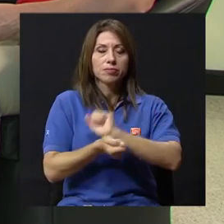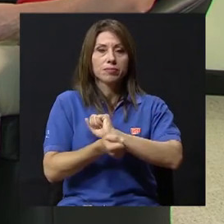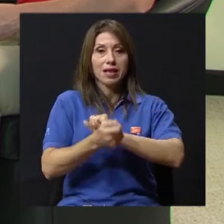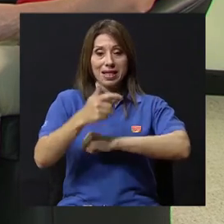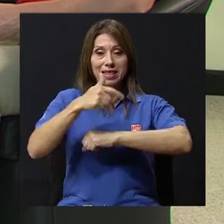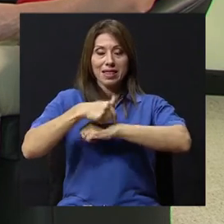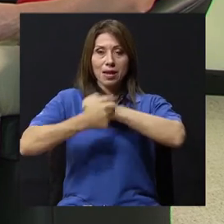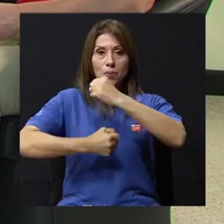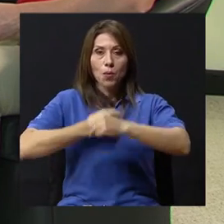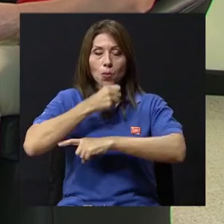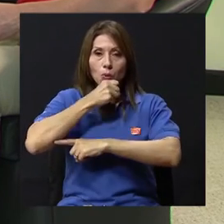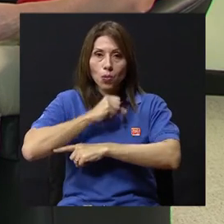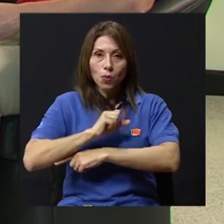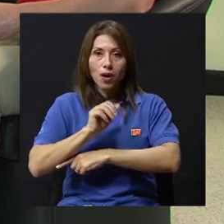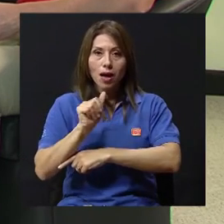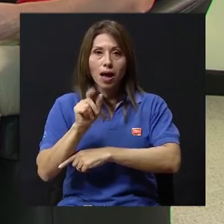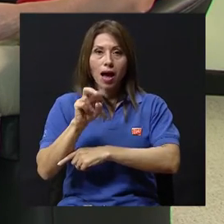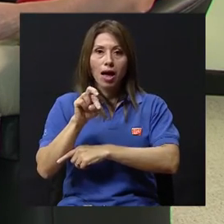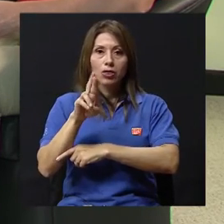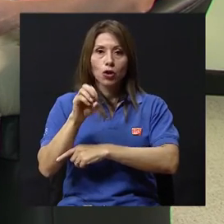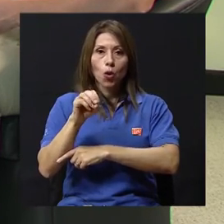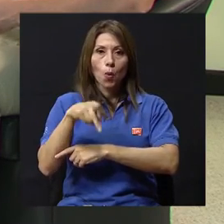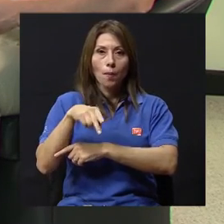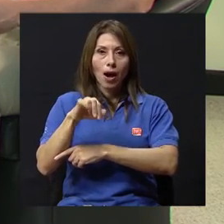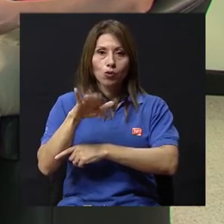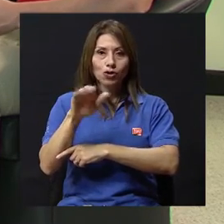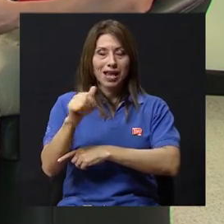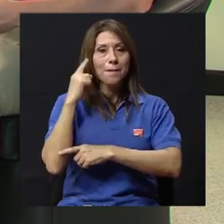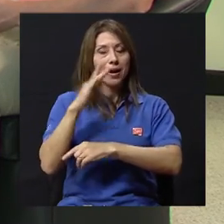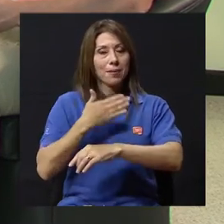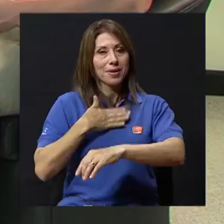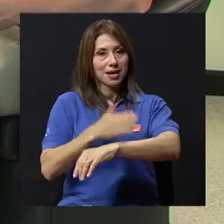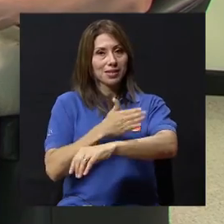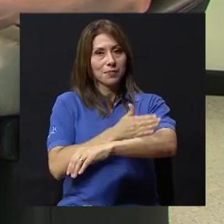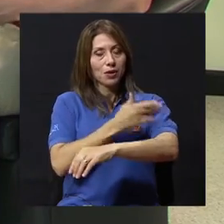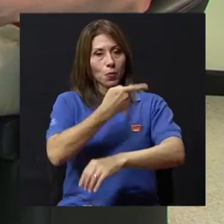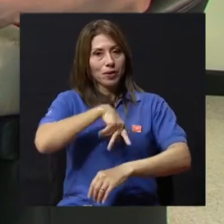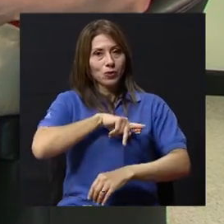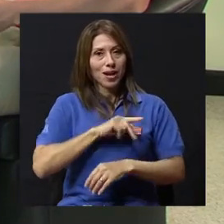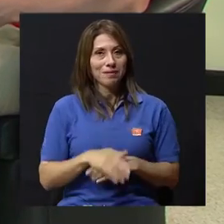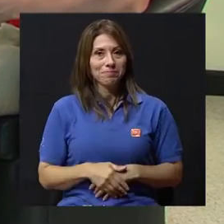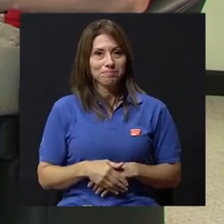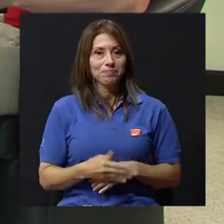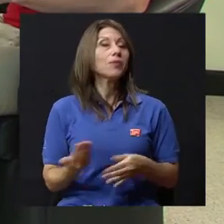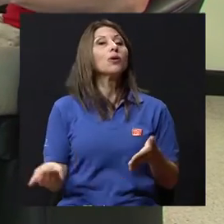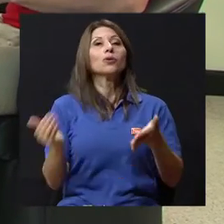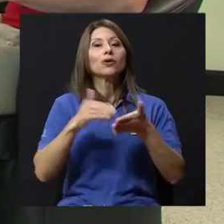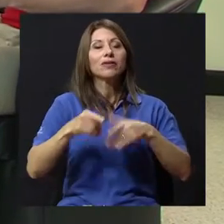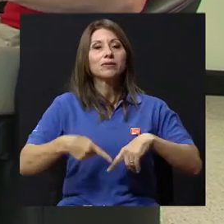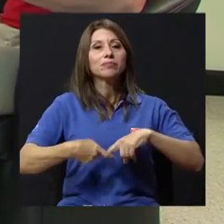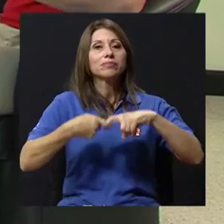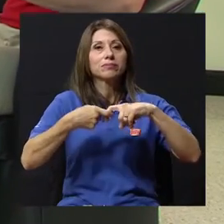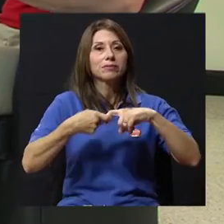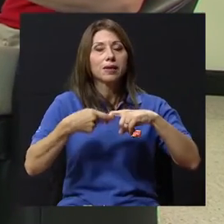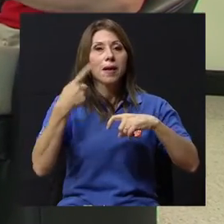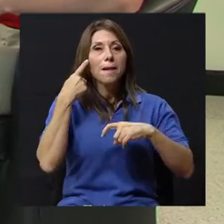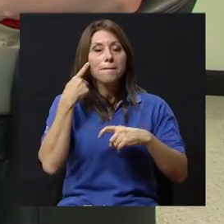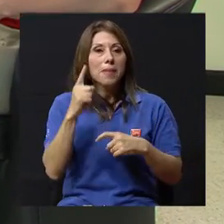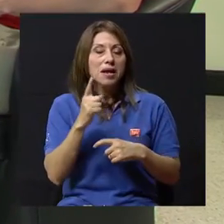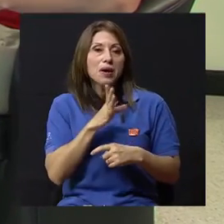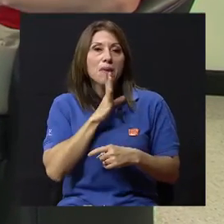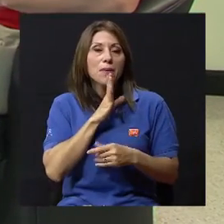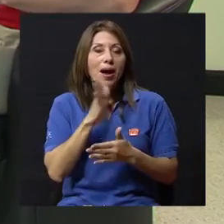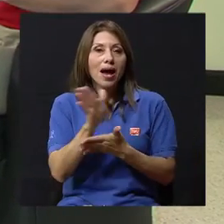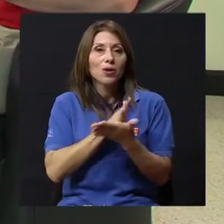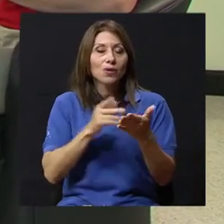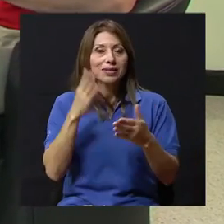de una andropausia para mi crecimiento personal. Don Álvaro, vamos a hacer una segunda pausa para retomar tal vez algunas de